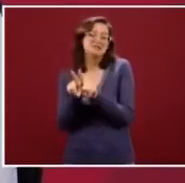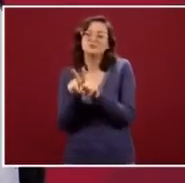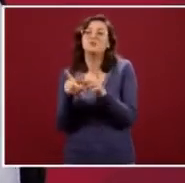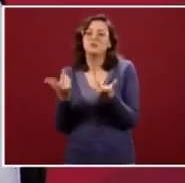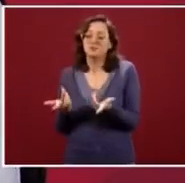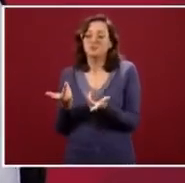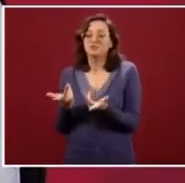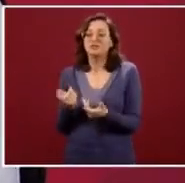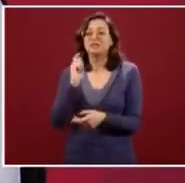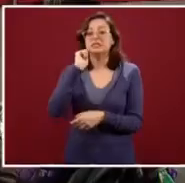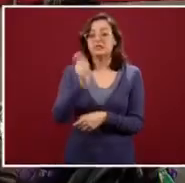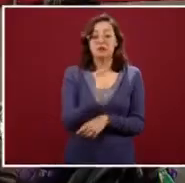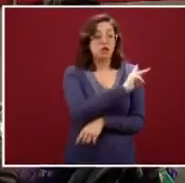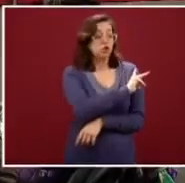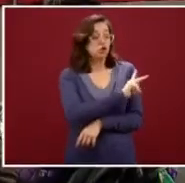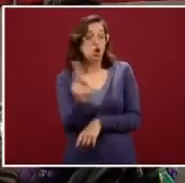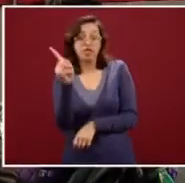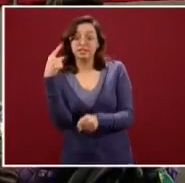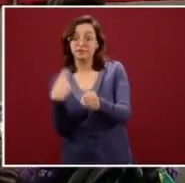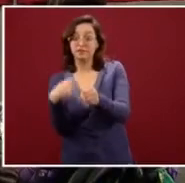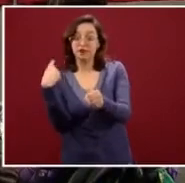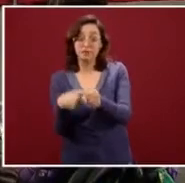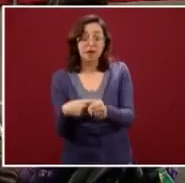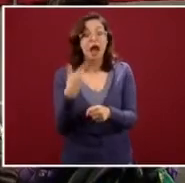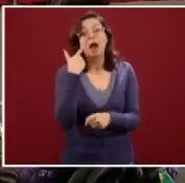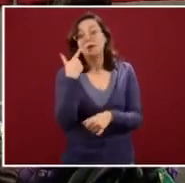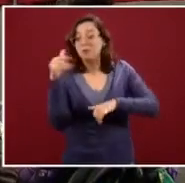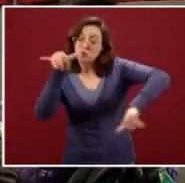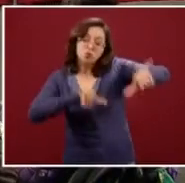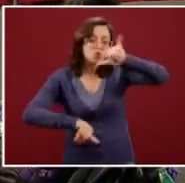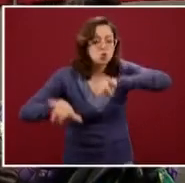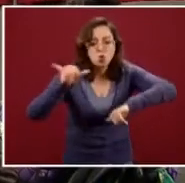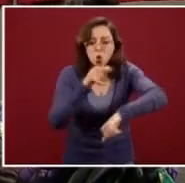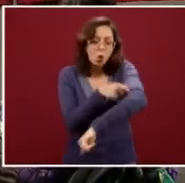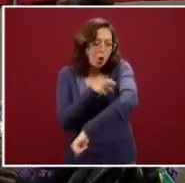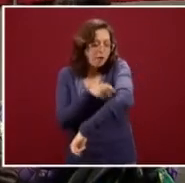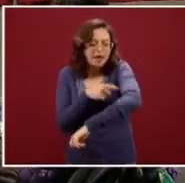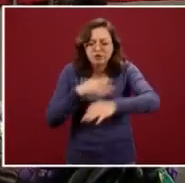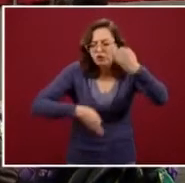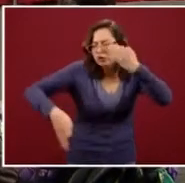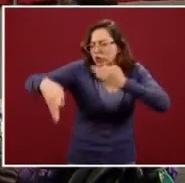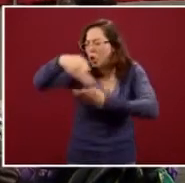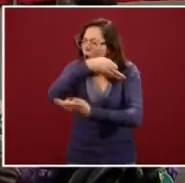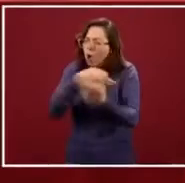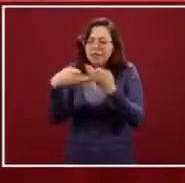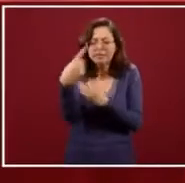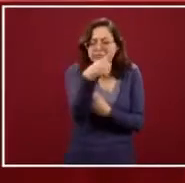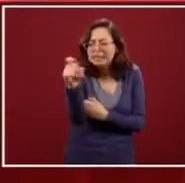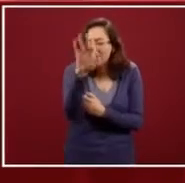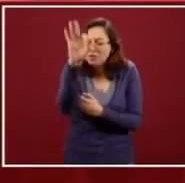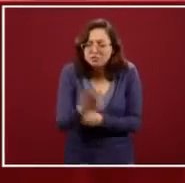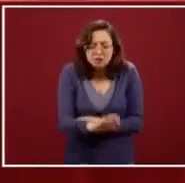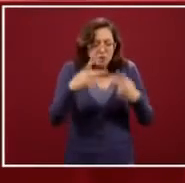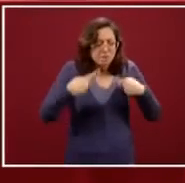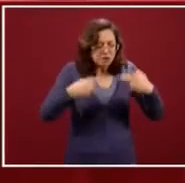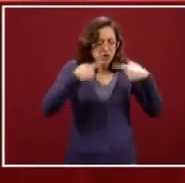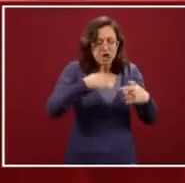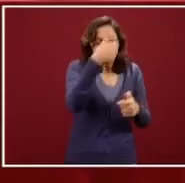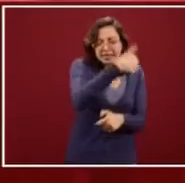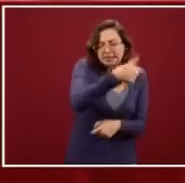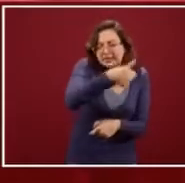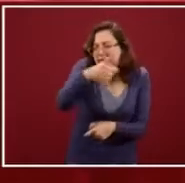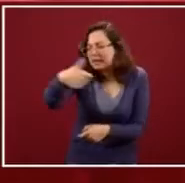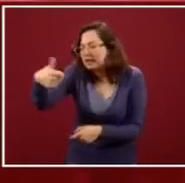las personas que tengan la enfermedad, no necesitamos por lo tanto realizar una prueba confirmatoria a todas las personas